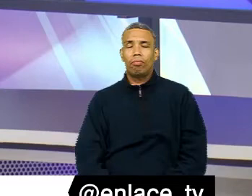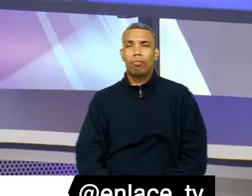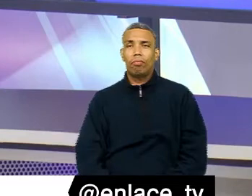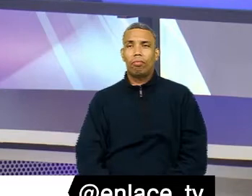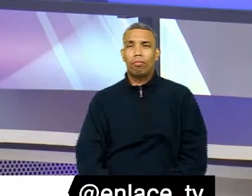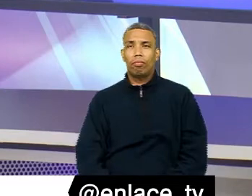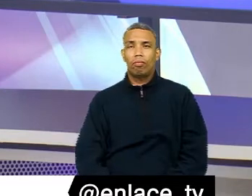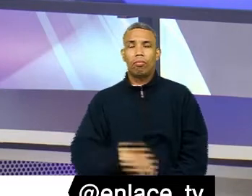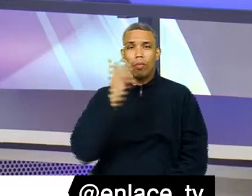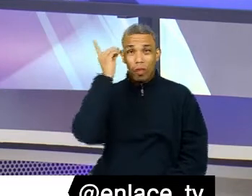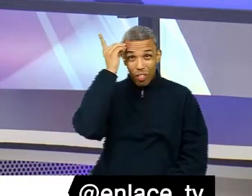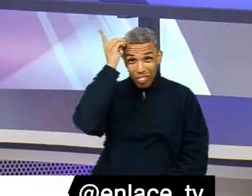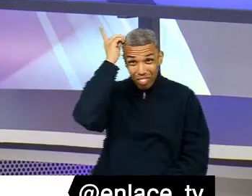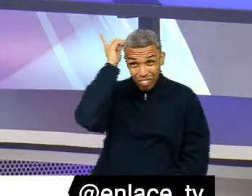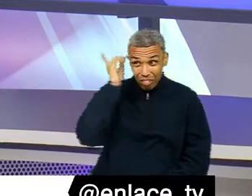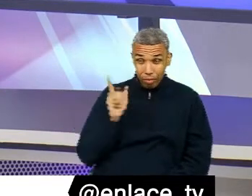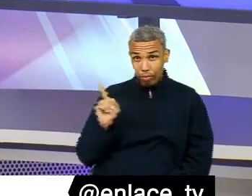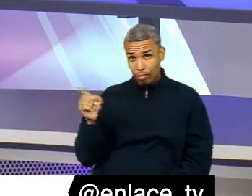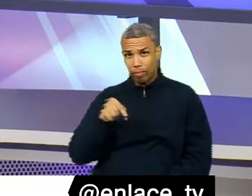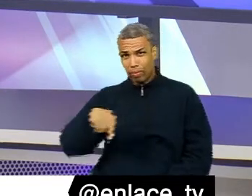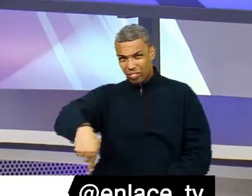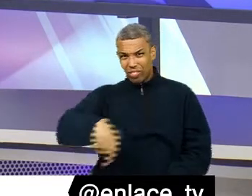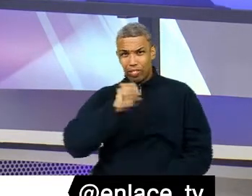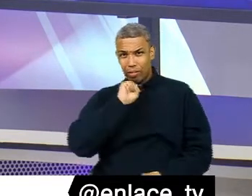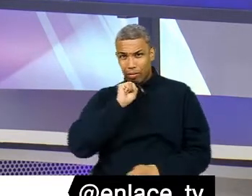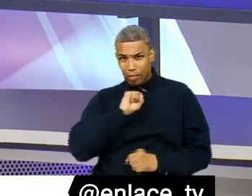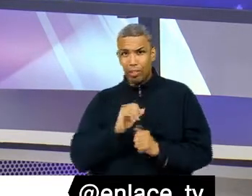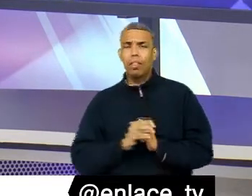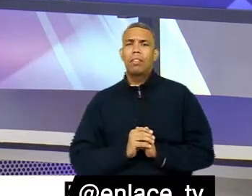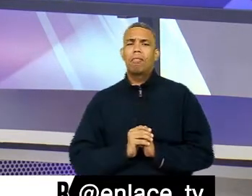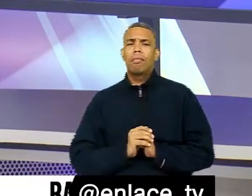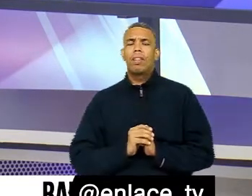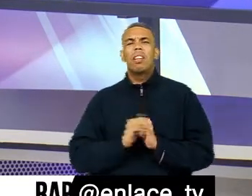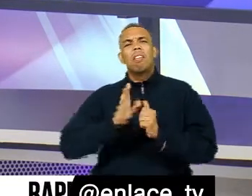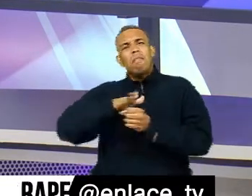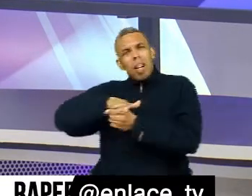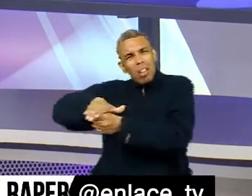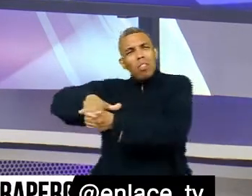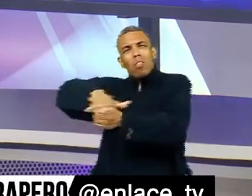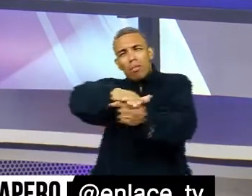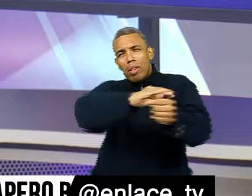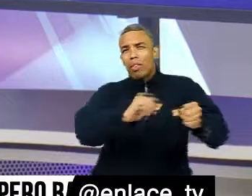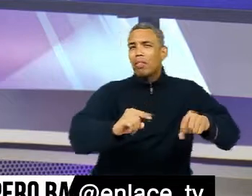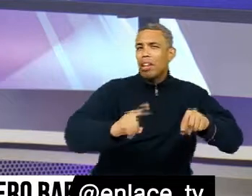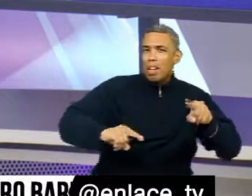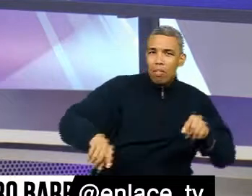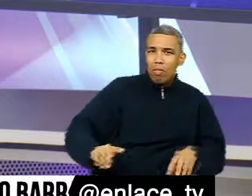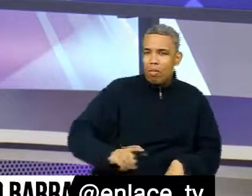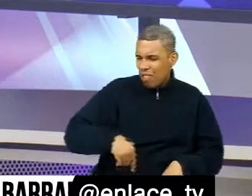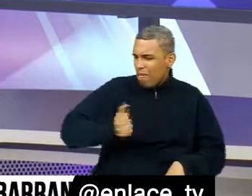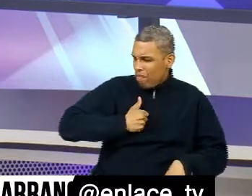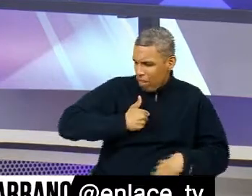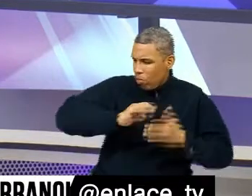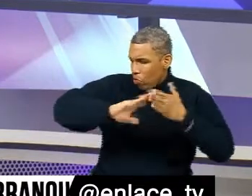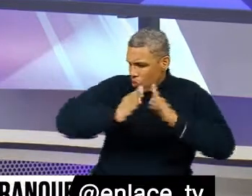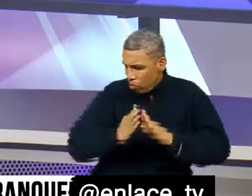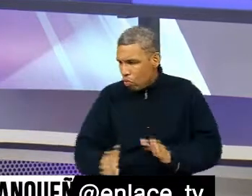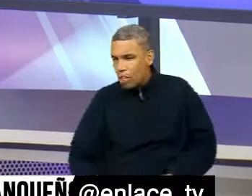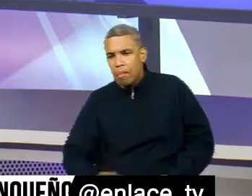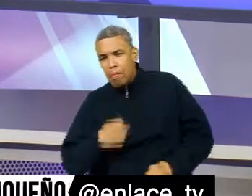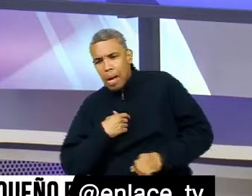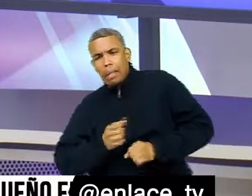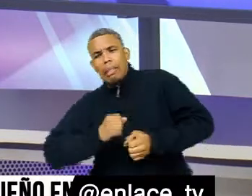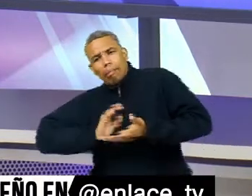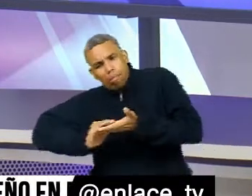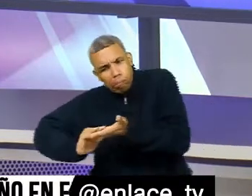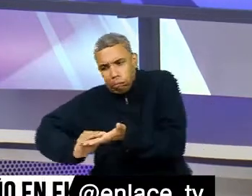inauguró obras de autopavimentación en Barranca Bermeja durante el fin de semana. Dio a conocer el burgomaestre que esos trabajos seguirán realizándose hasta